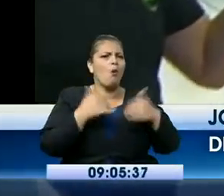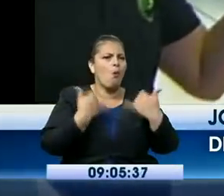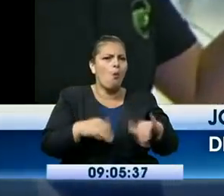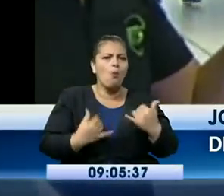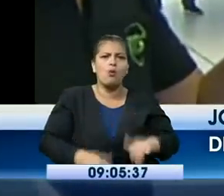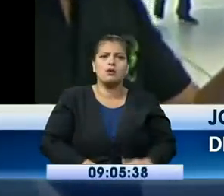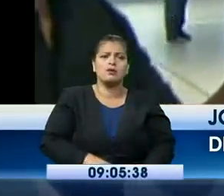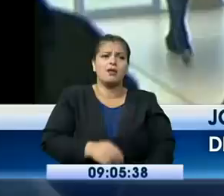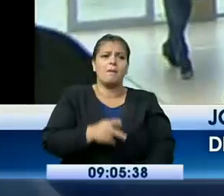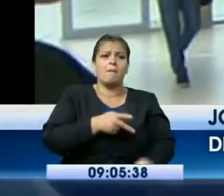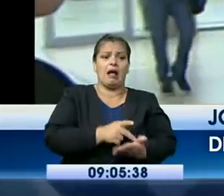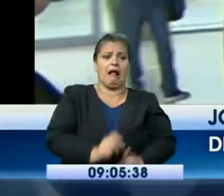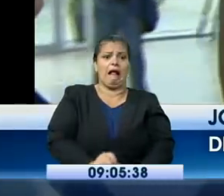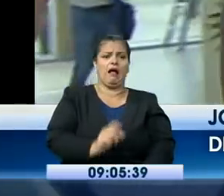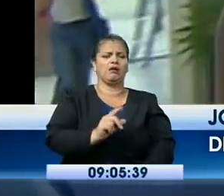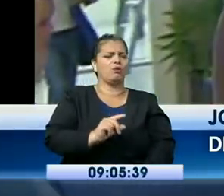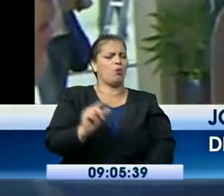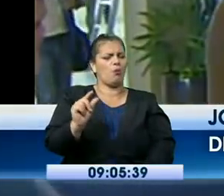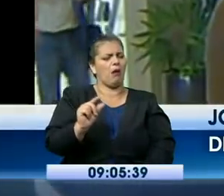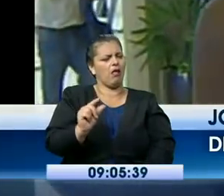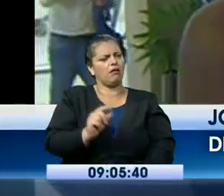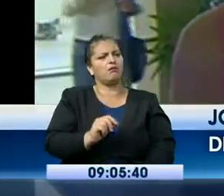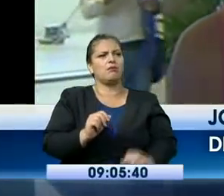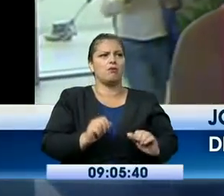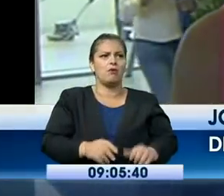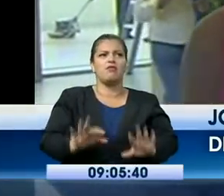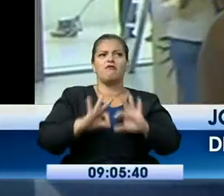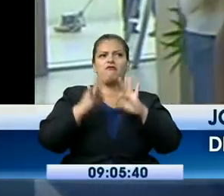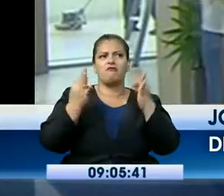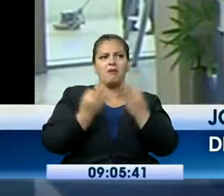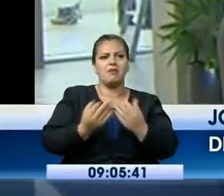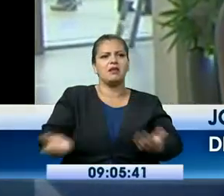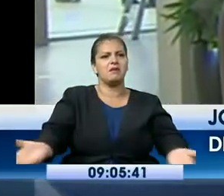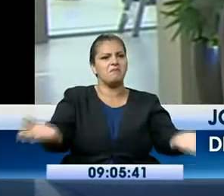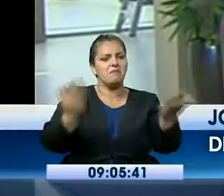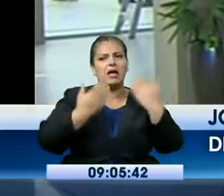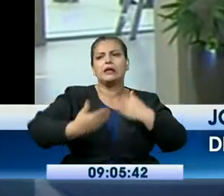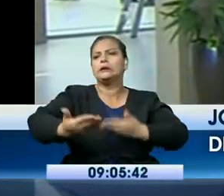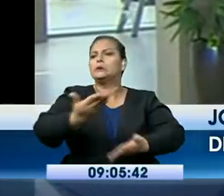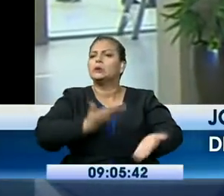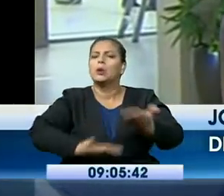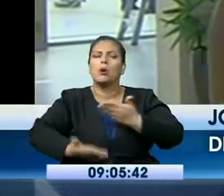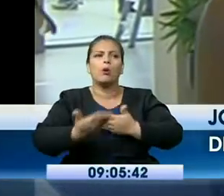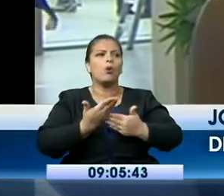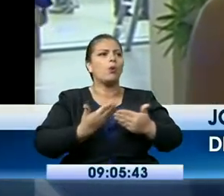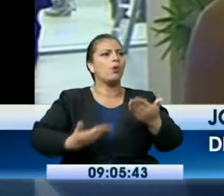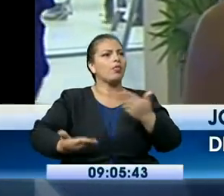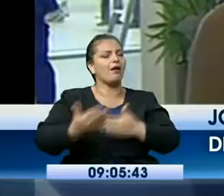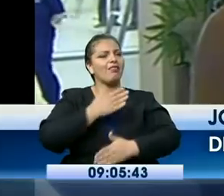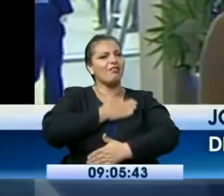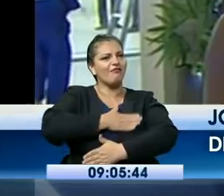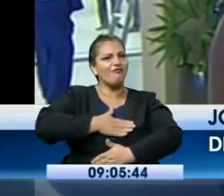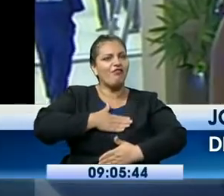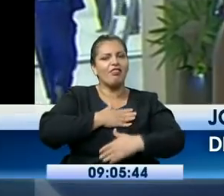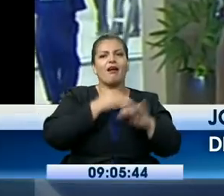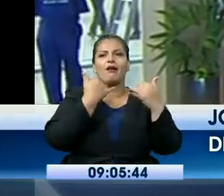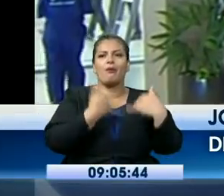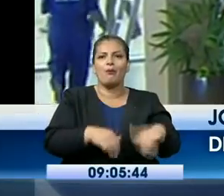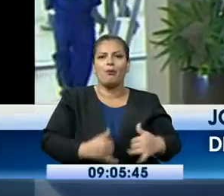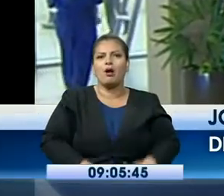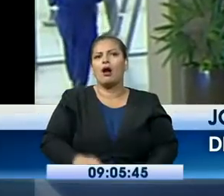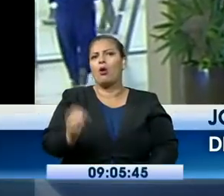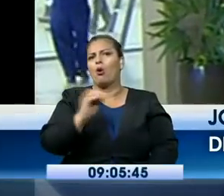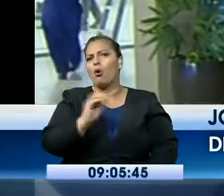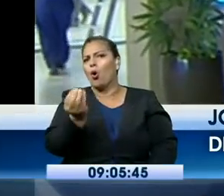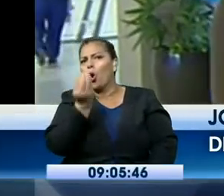acogedor donde vas a poder venir a disfrutar a comerte algo a ver el río también porque tenemos una linda vista así que los invitamos a